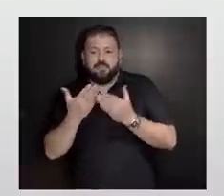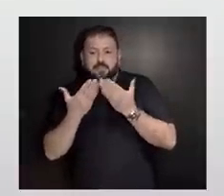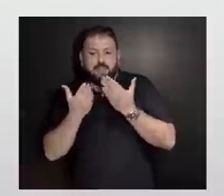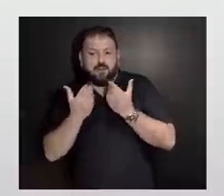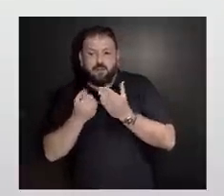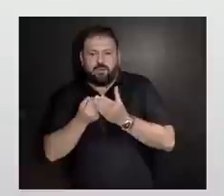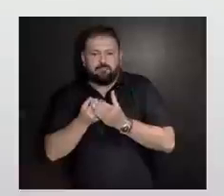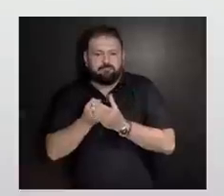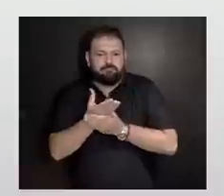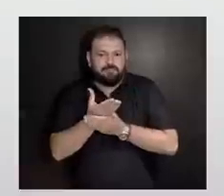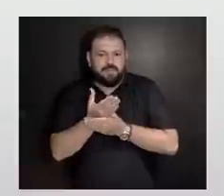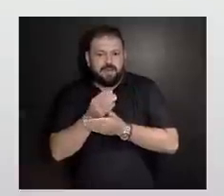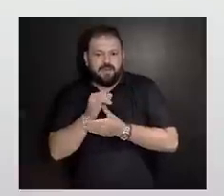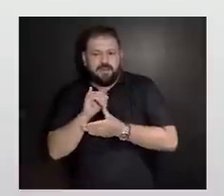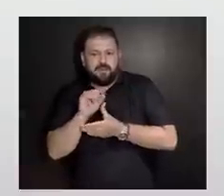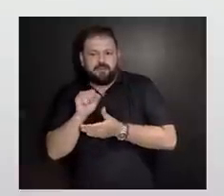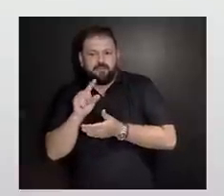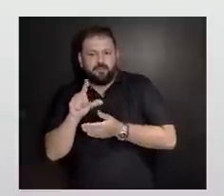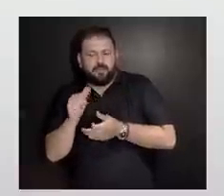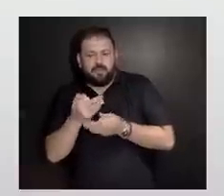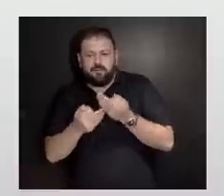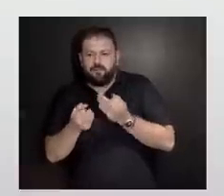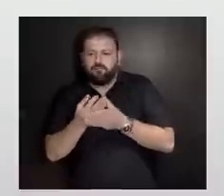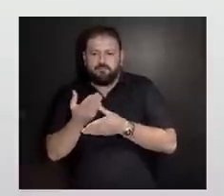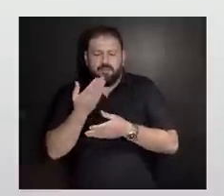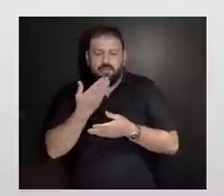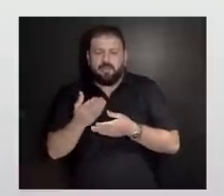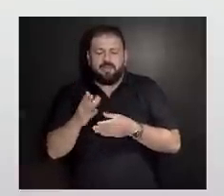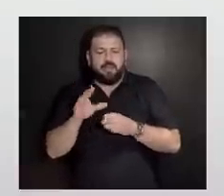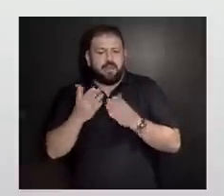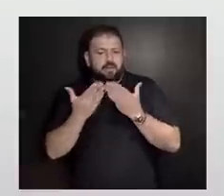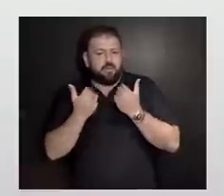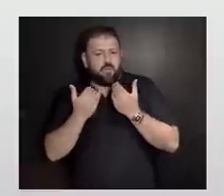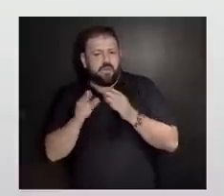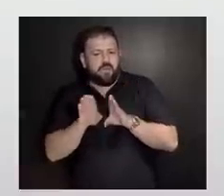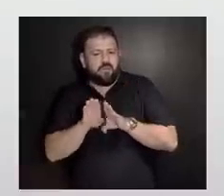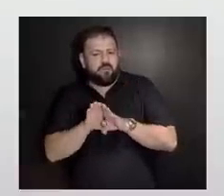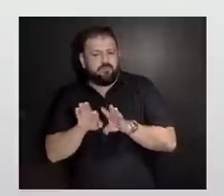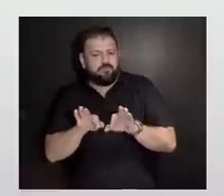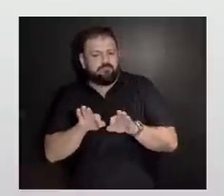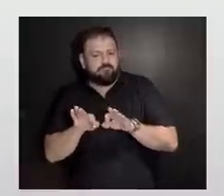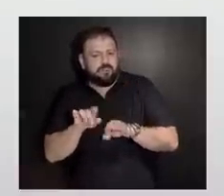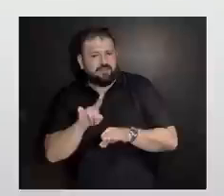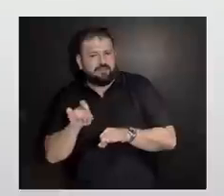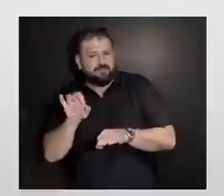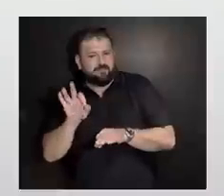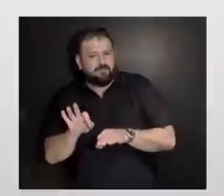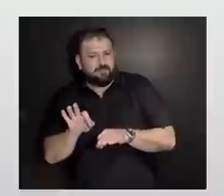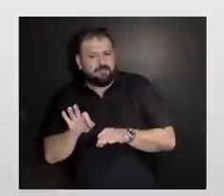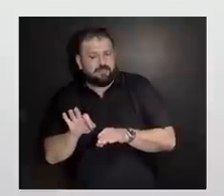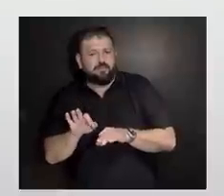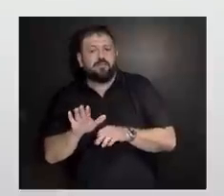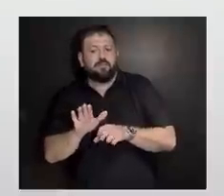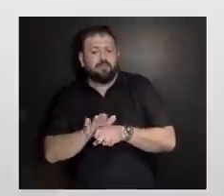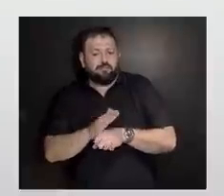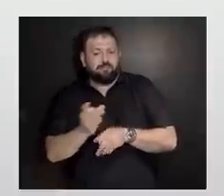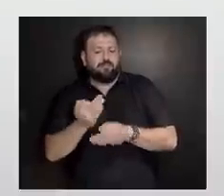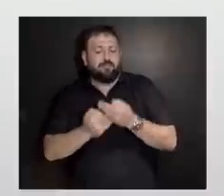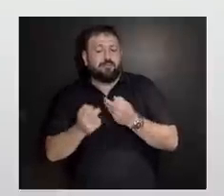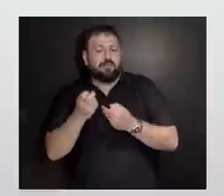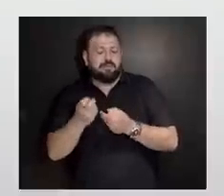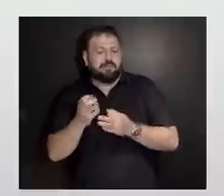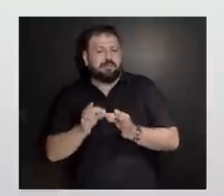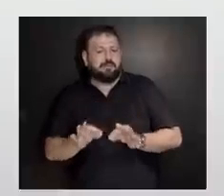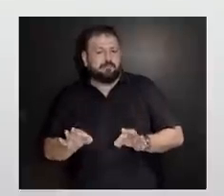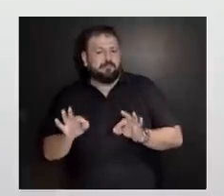insulina, ¿no? Entonces la glucosa está circulante, no se puede metabolizar y lo que ocurre, pues es que, bueno, igual es importante aclarar